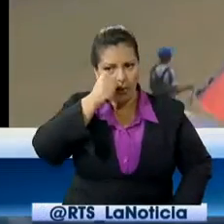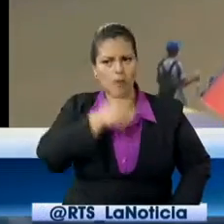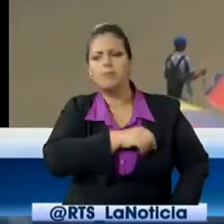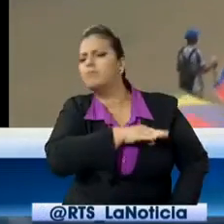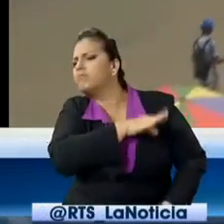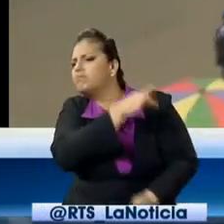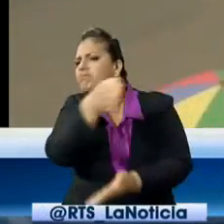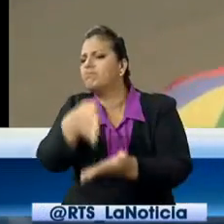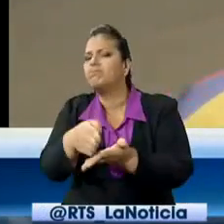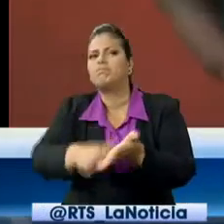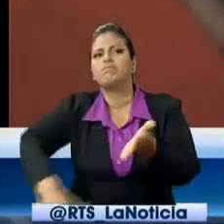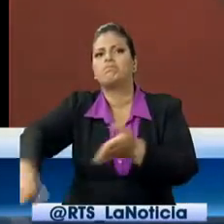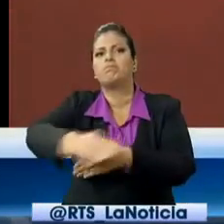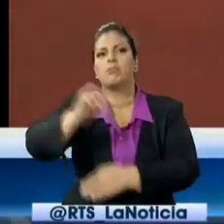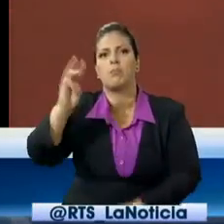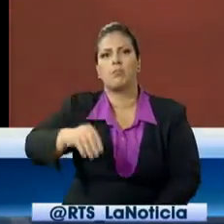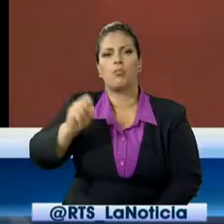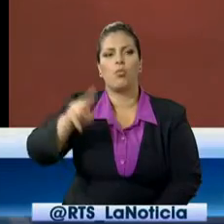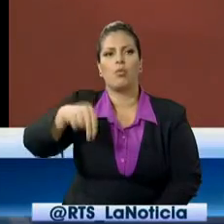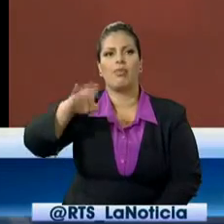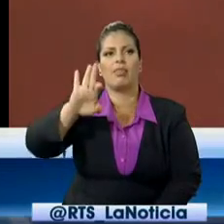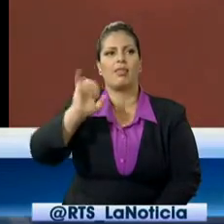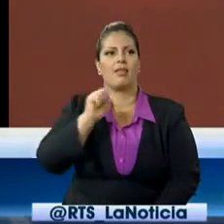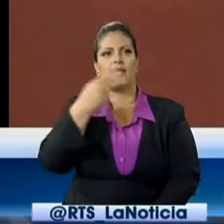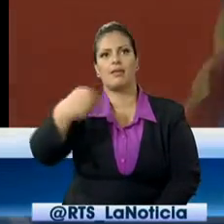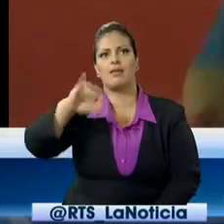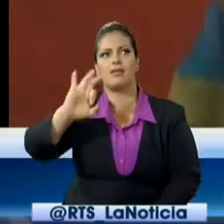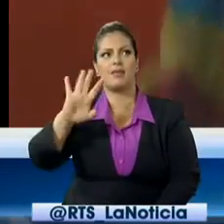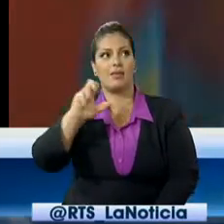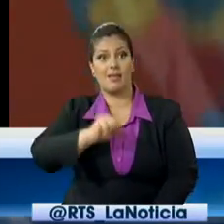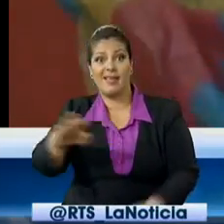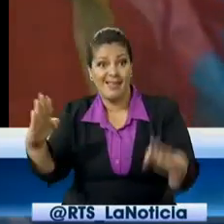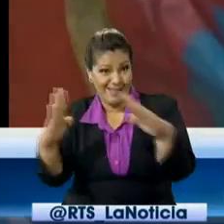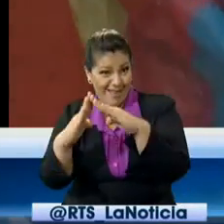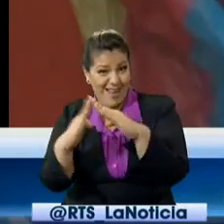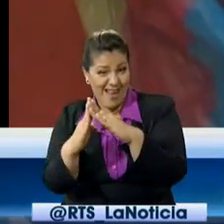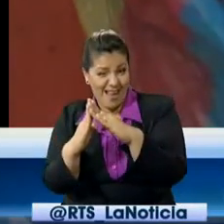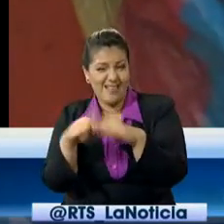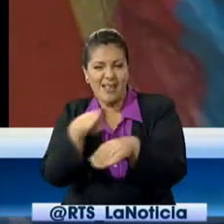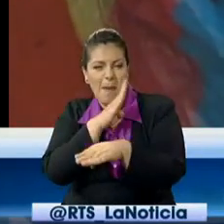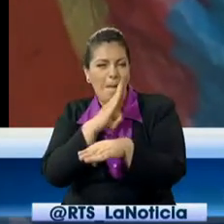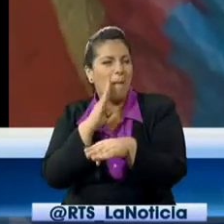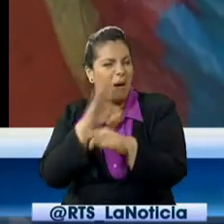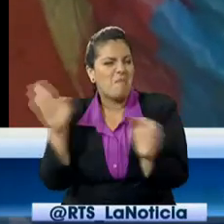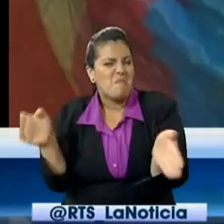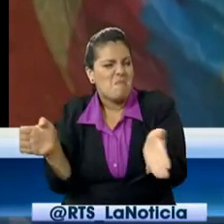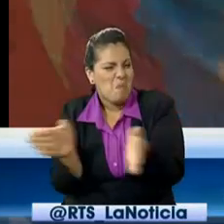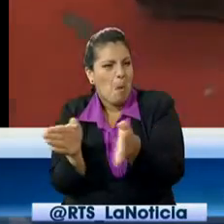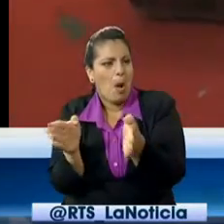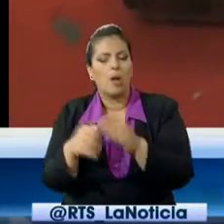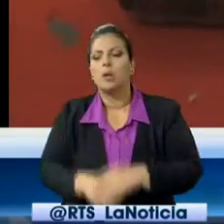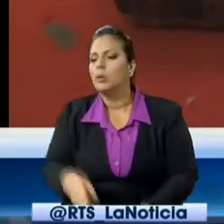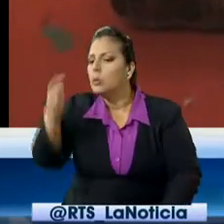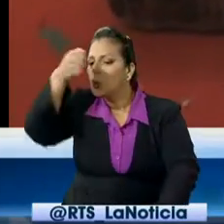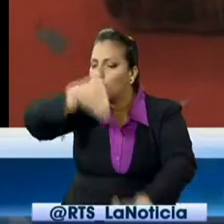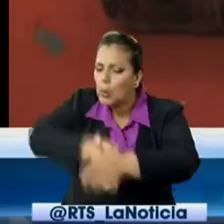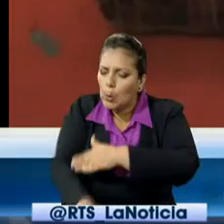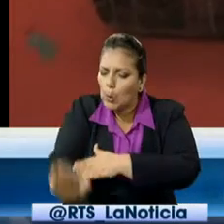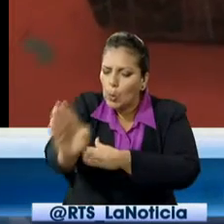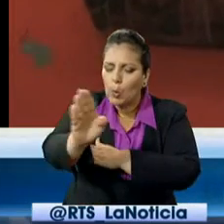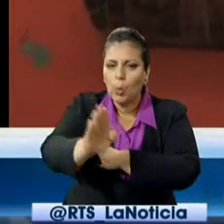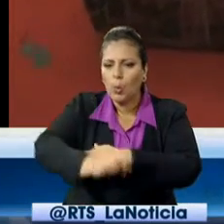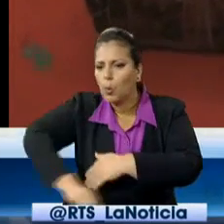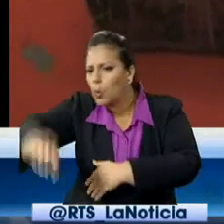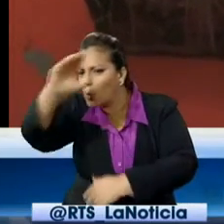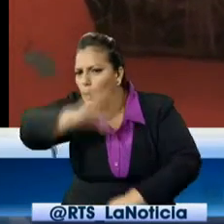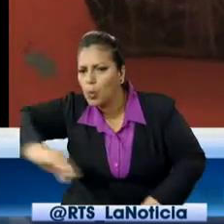de Montañita se logró incautar una cantidad considerable de droga. Serían más de 1.500 dosis de marihuana, la que se presume